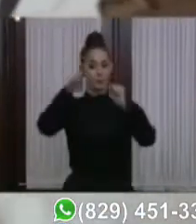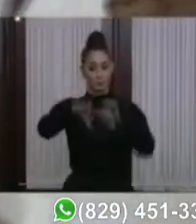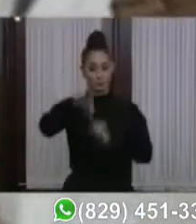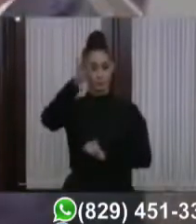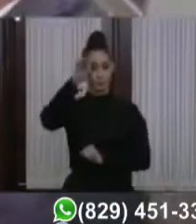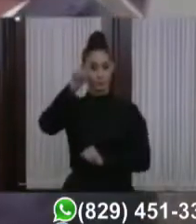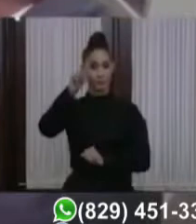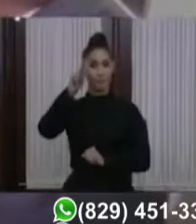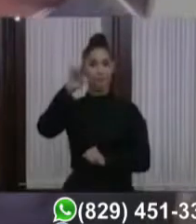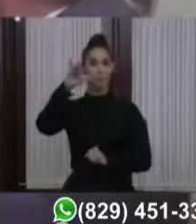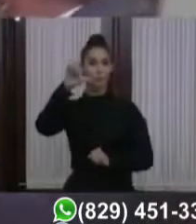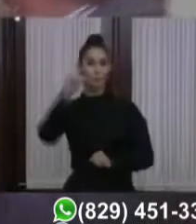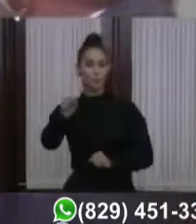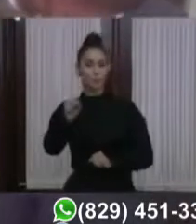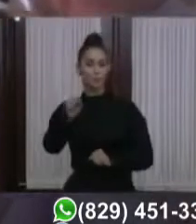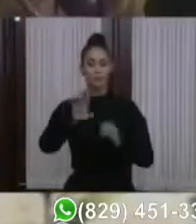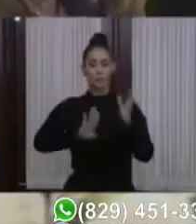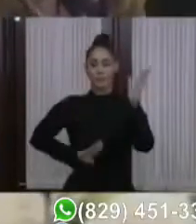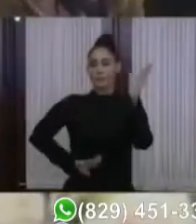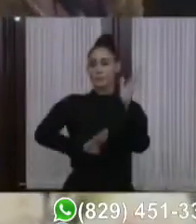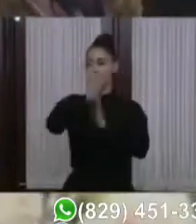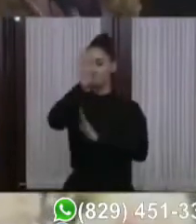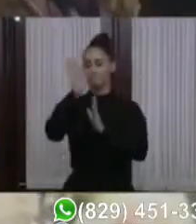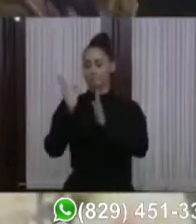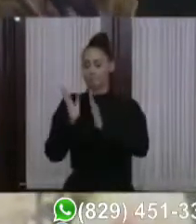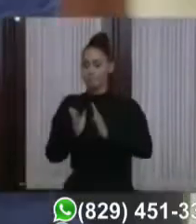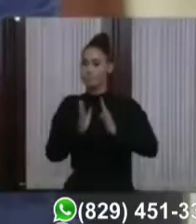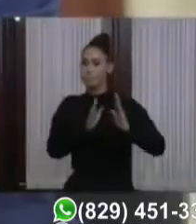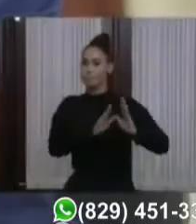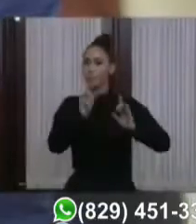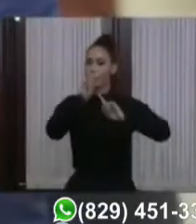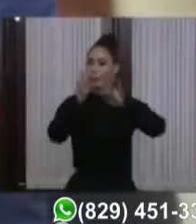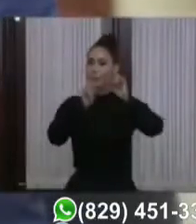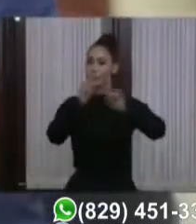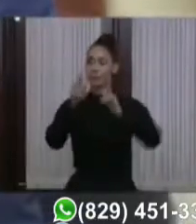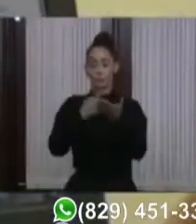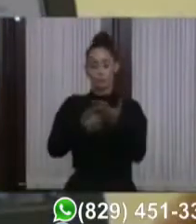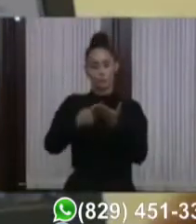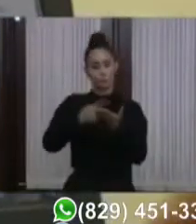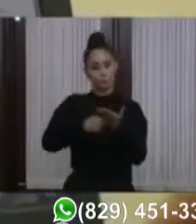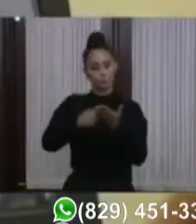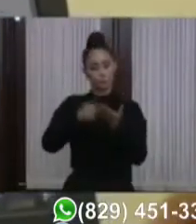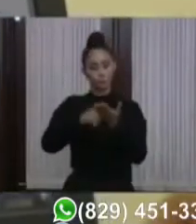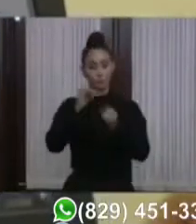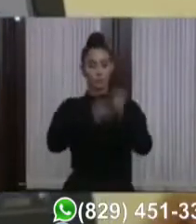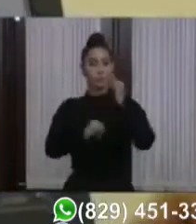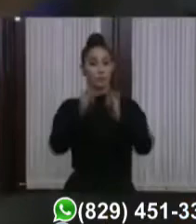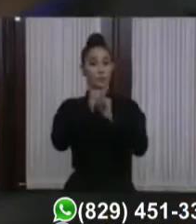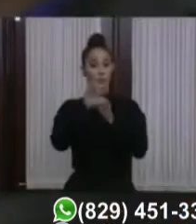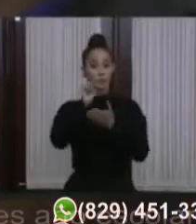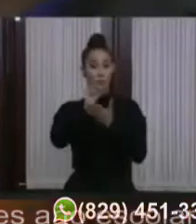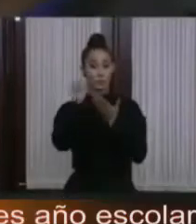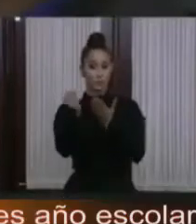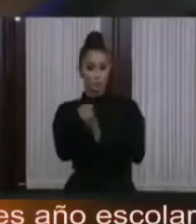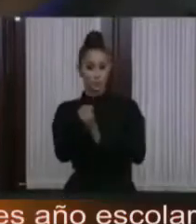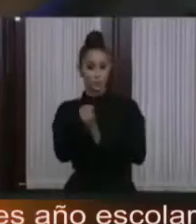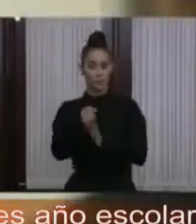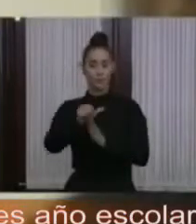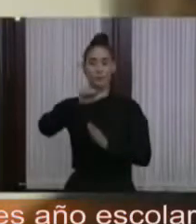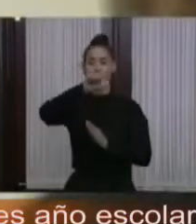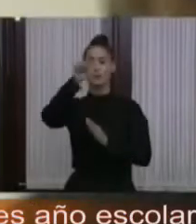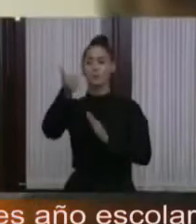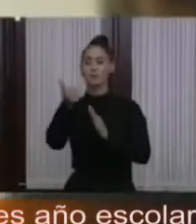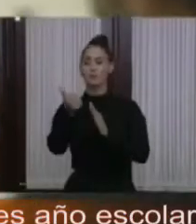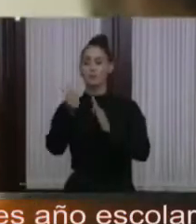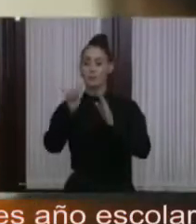pc la entrega de los equipos o laptops iniciarán en las semanas próximas según el educador en tanto que